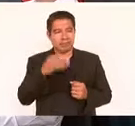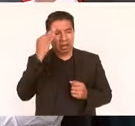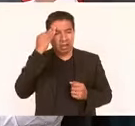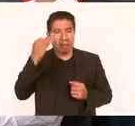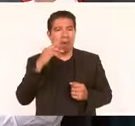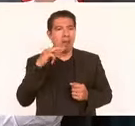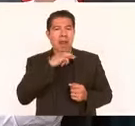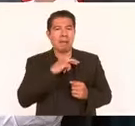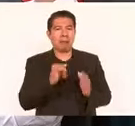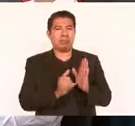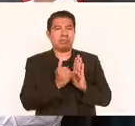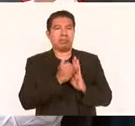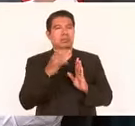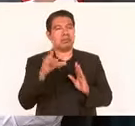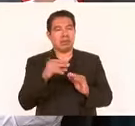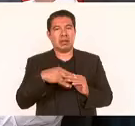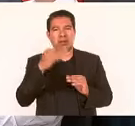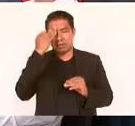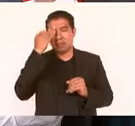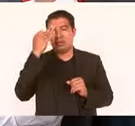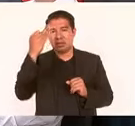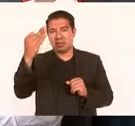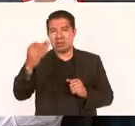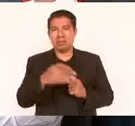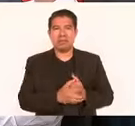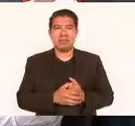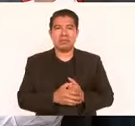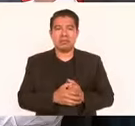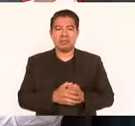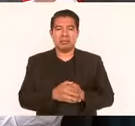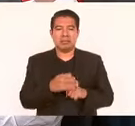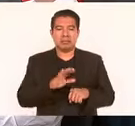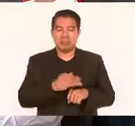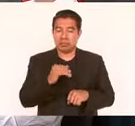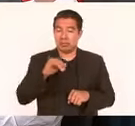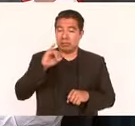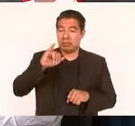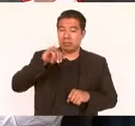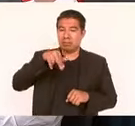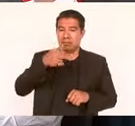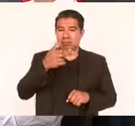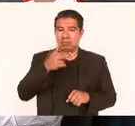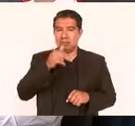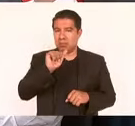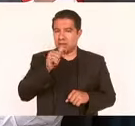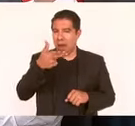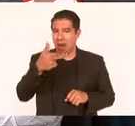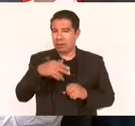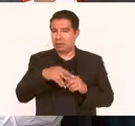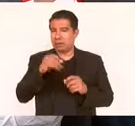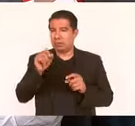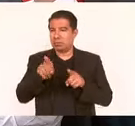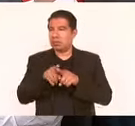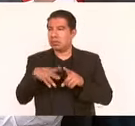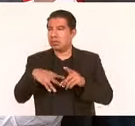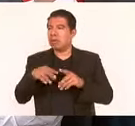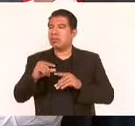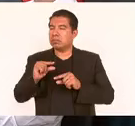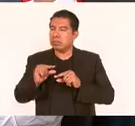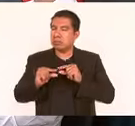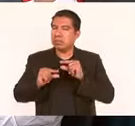más porque en el INAH como en el Palacio las cosas caminan